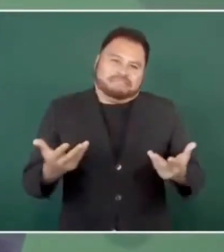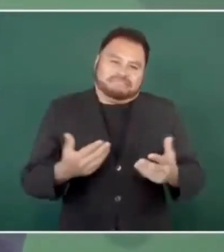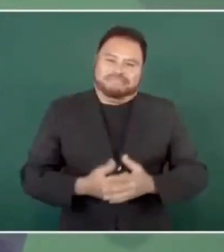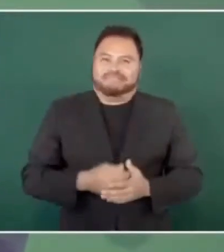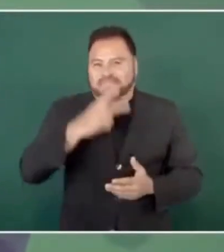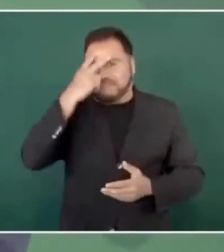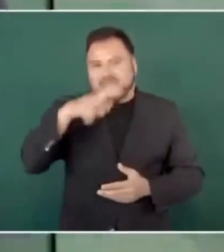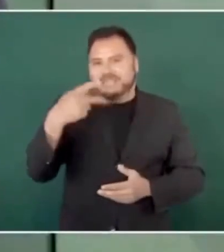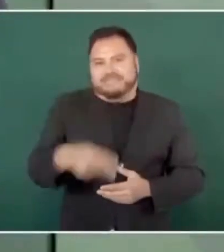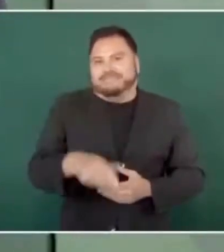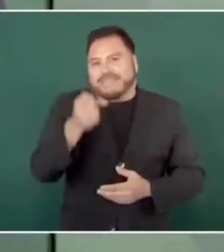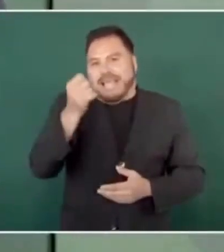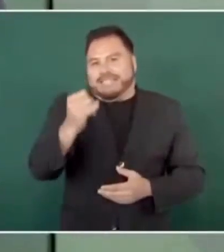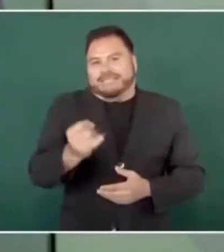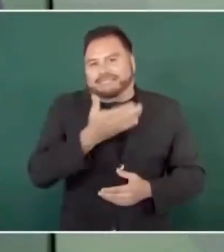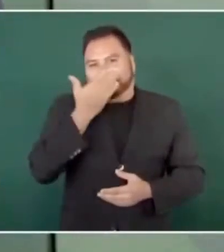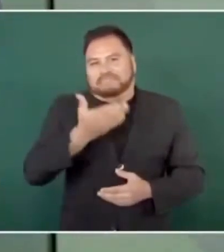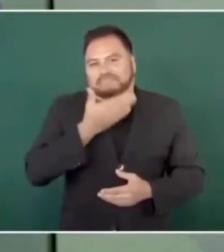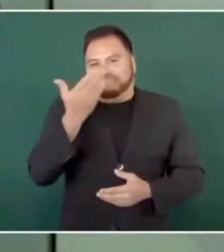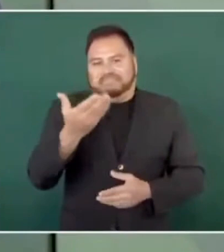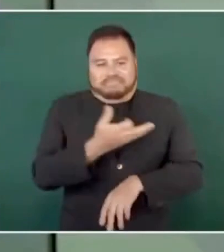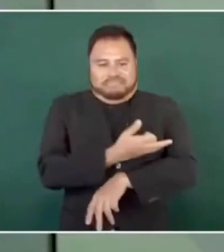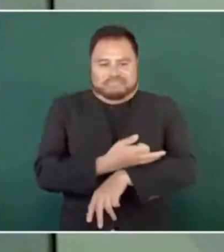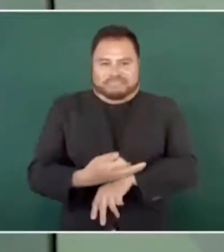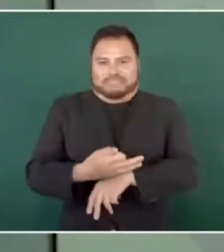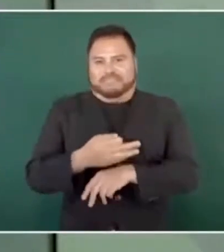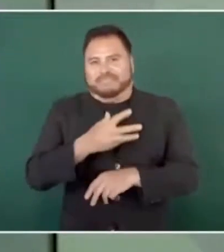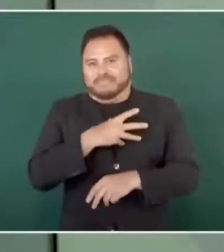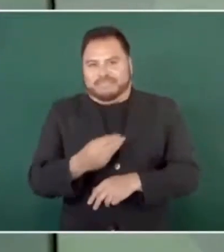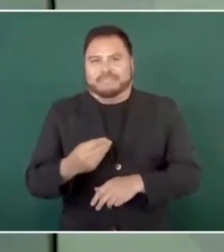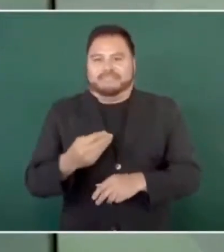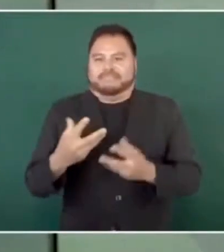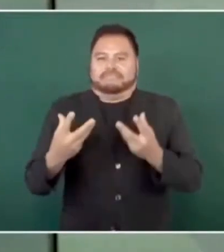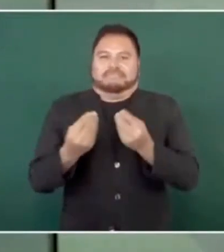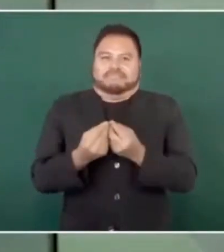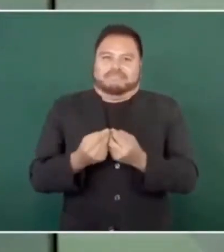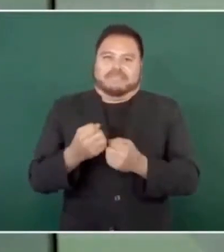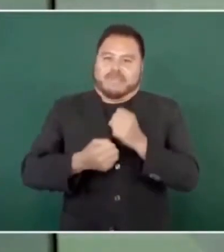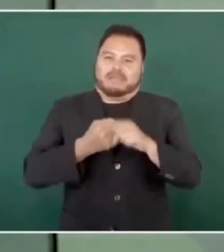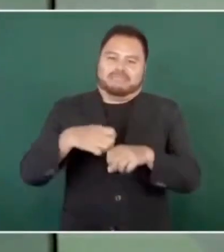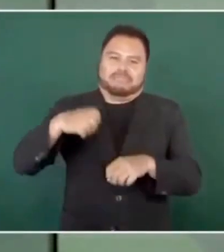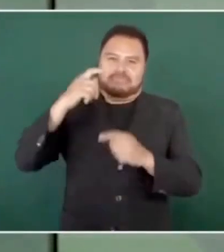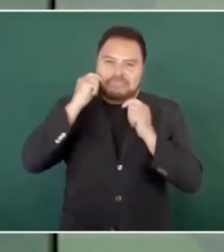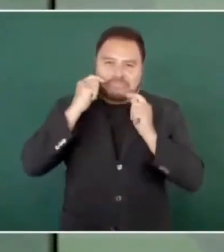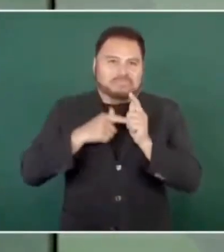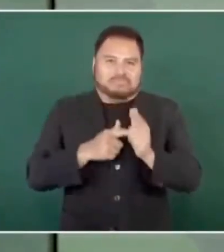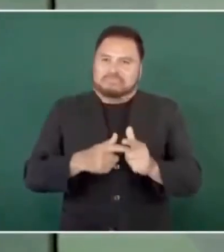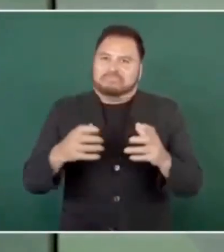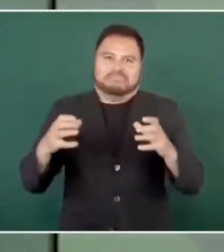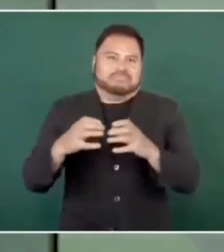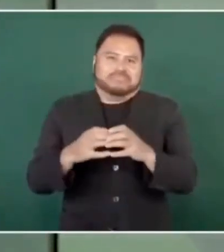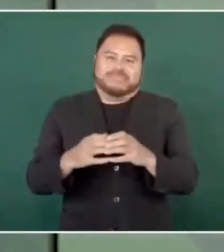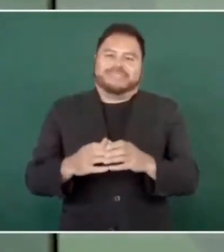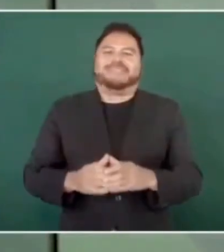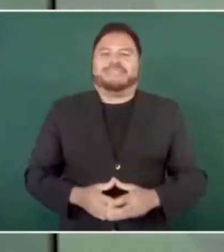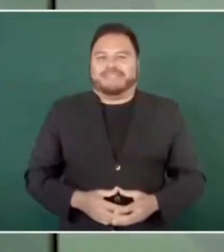los mexicanos. Entonces, por eso tenemos